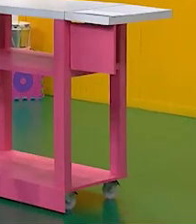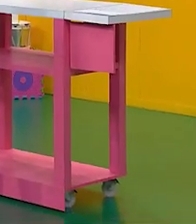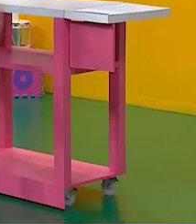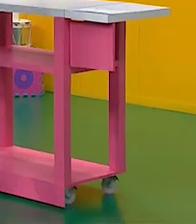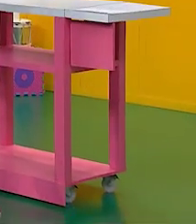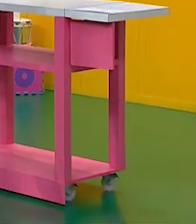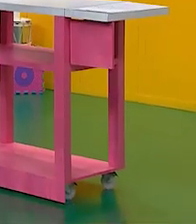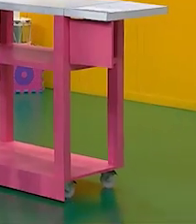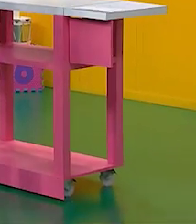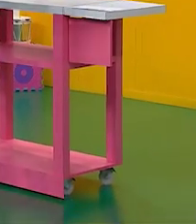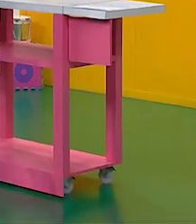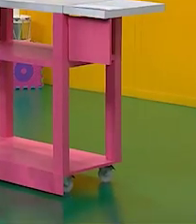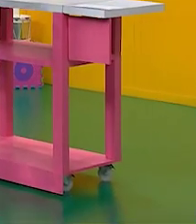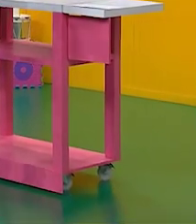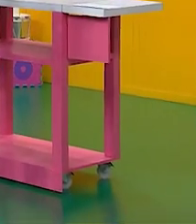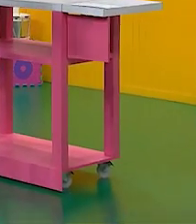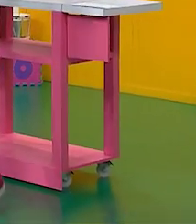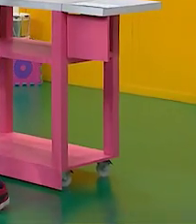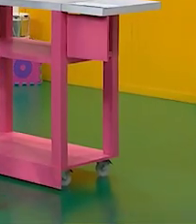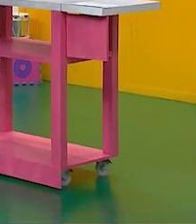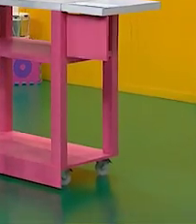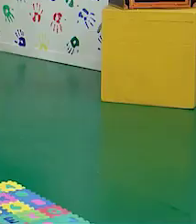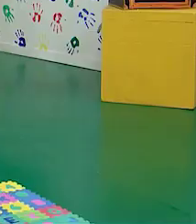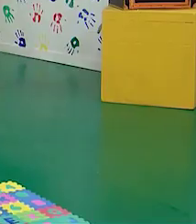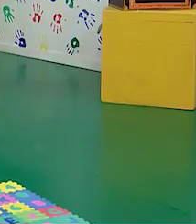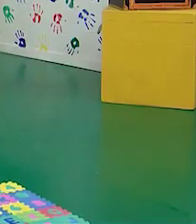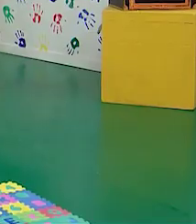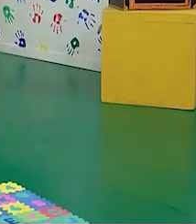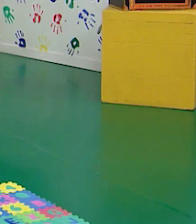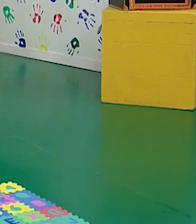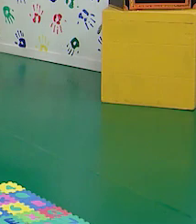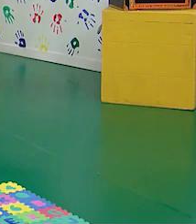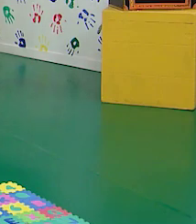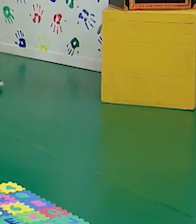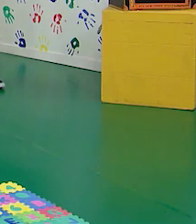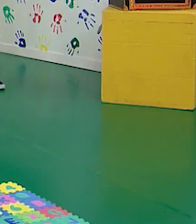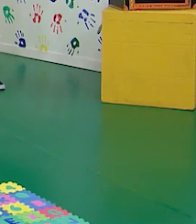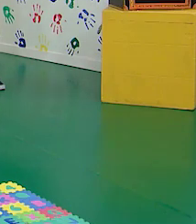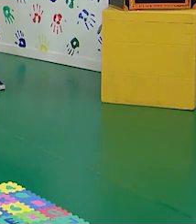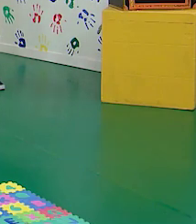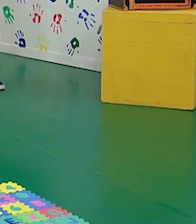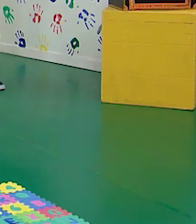2, 3. 1, 2, 3, 4, 5,